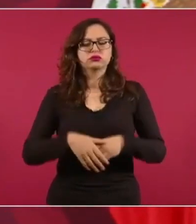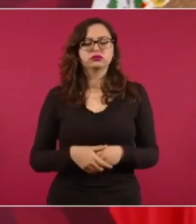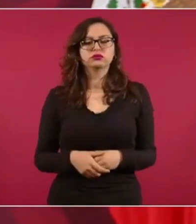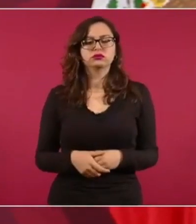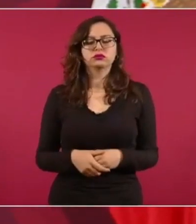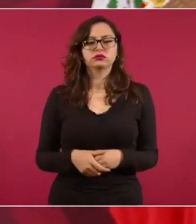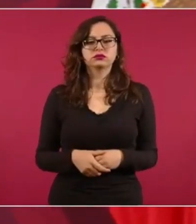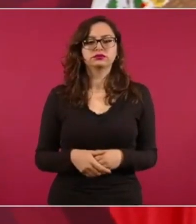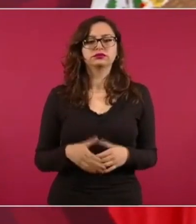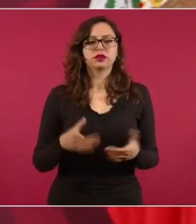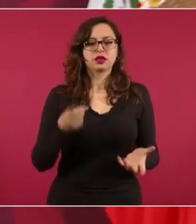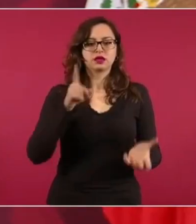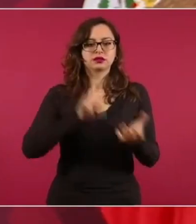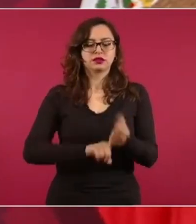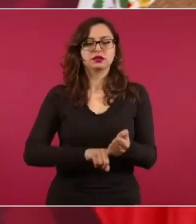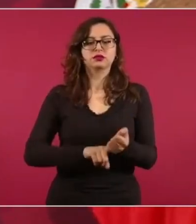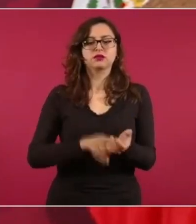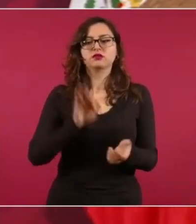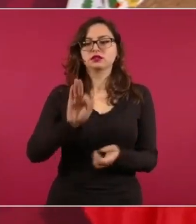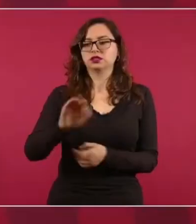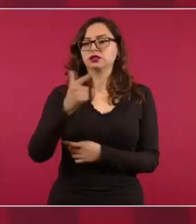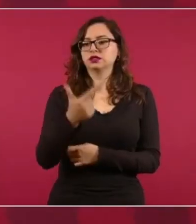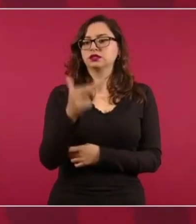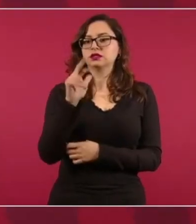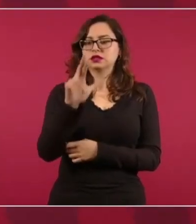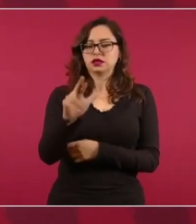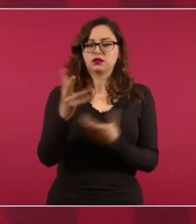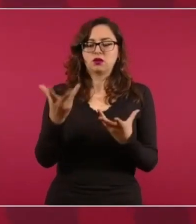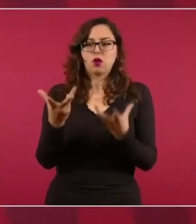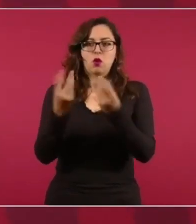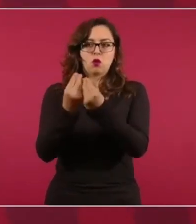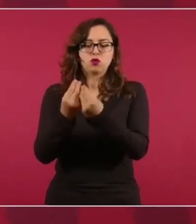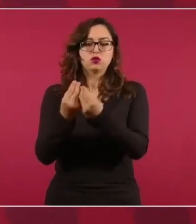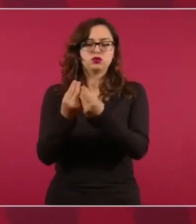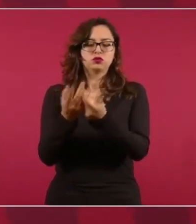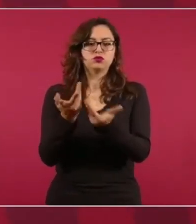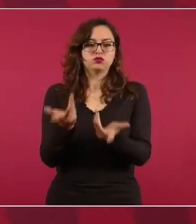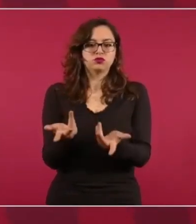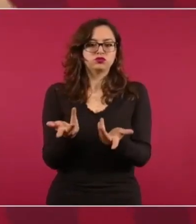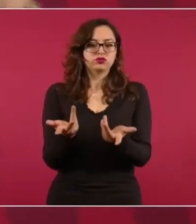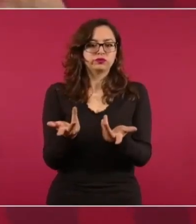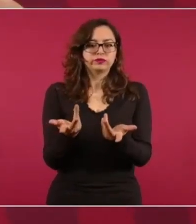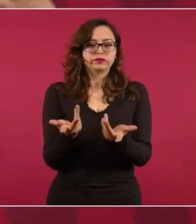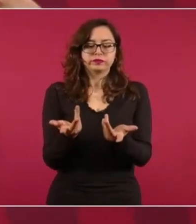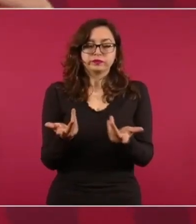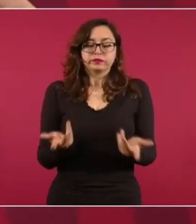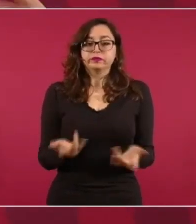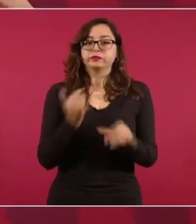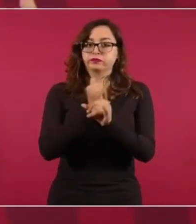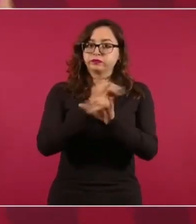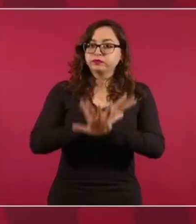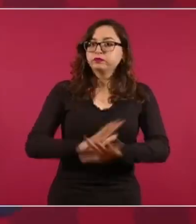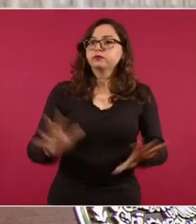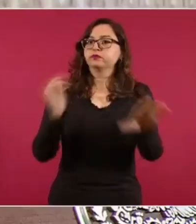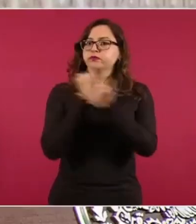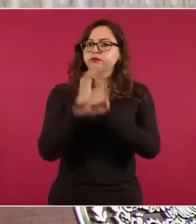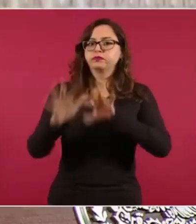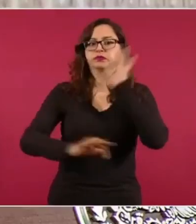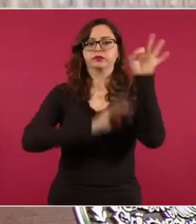que depende de la Fiscalía General de la República. Pues toda esta es información que hay que